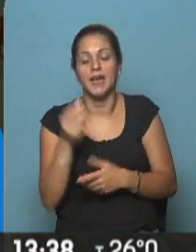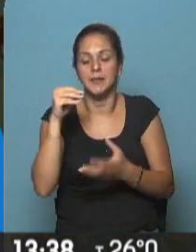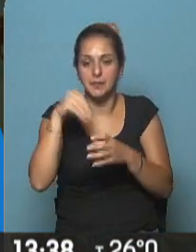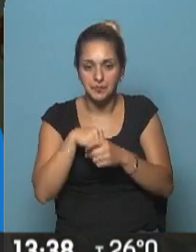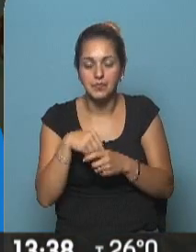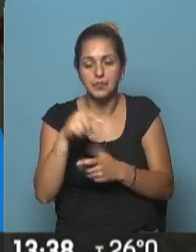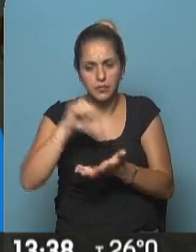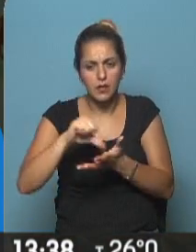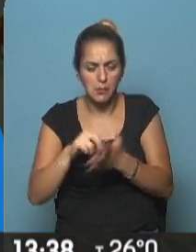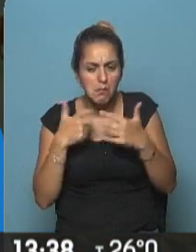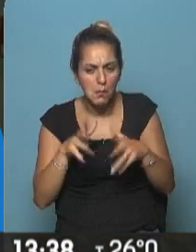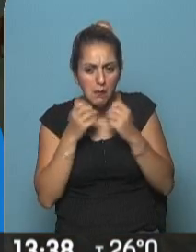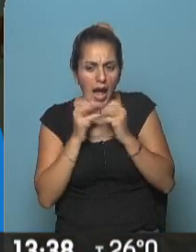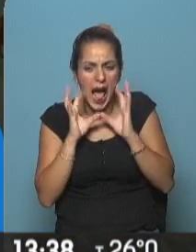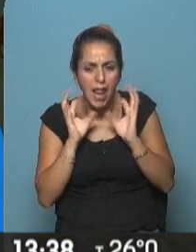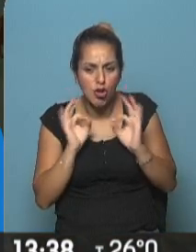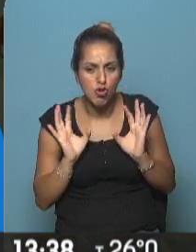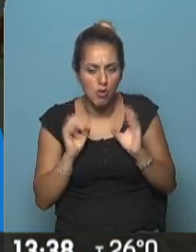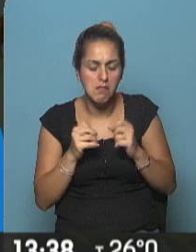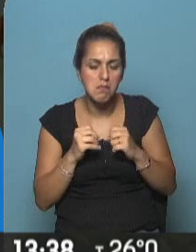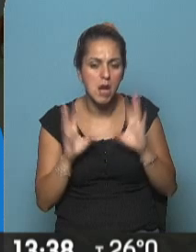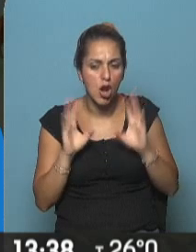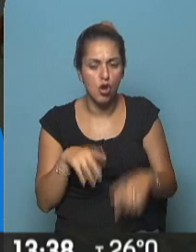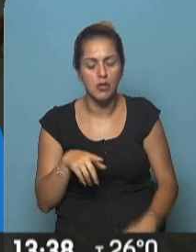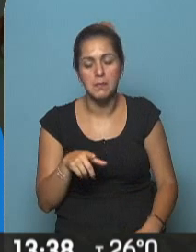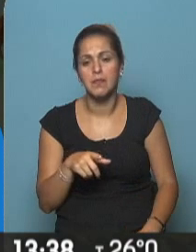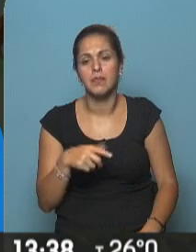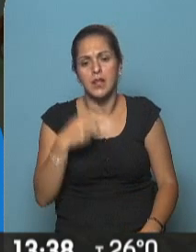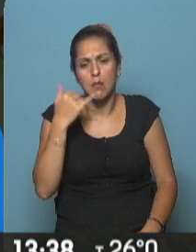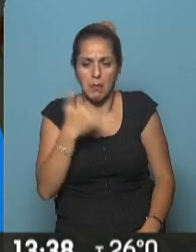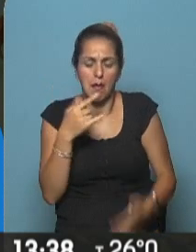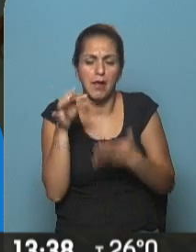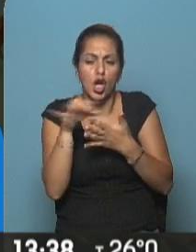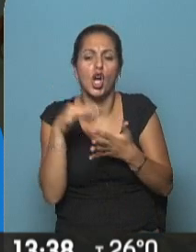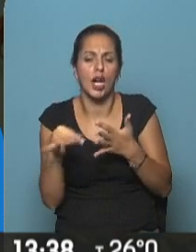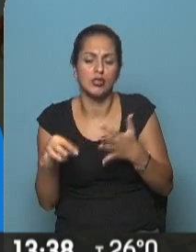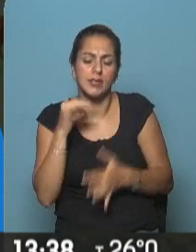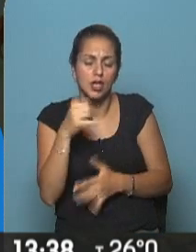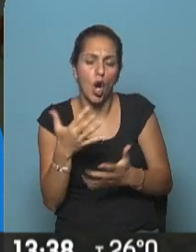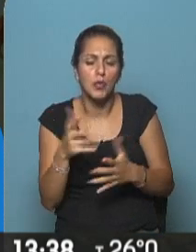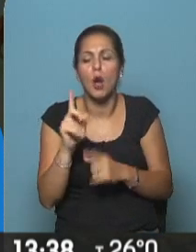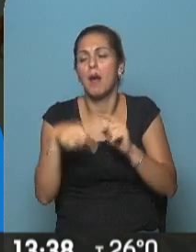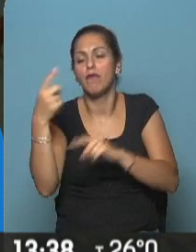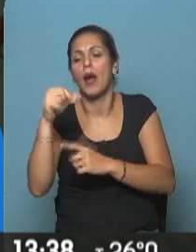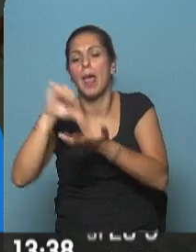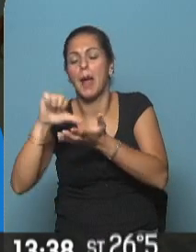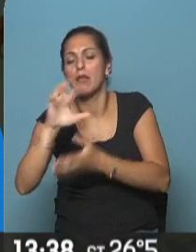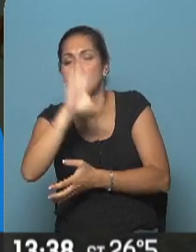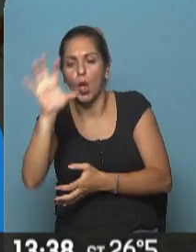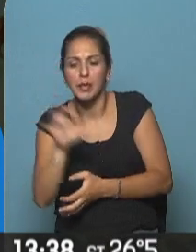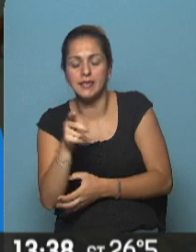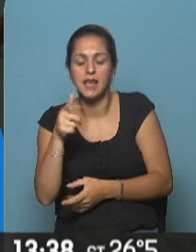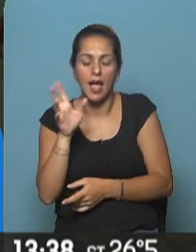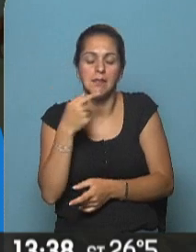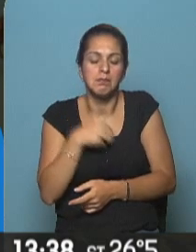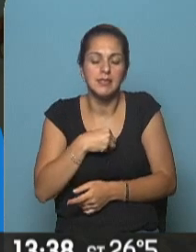bastante mejor que en las ciudades. Vamos a ver seguramente alguna corrección, obviamente el interior va a sentir un poco más el efecto.